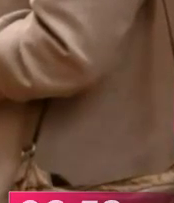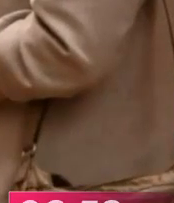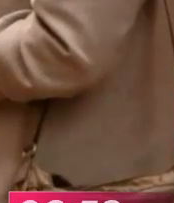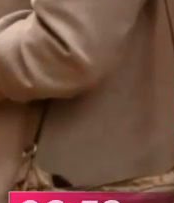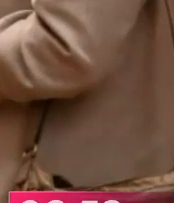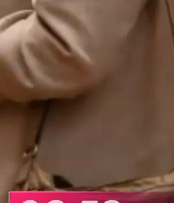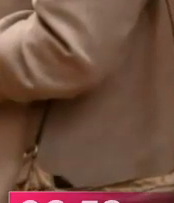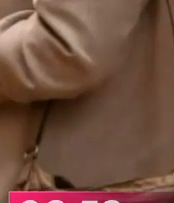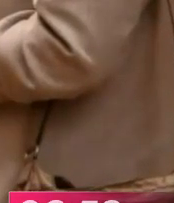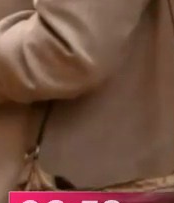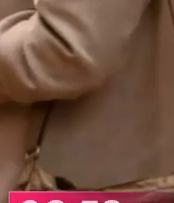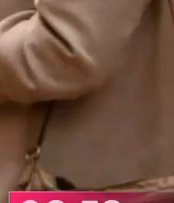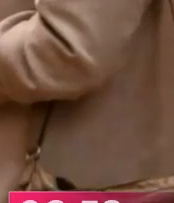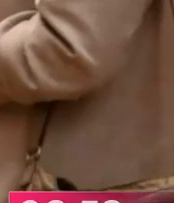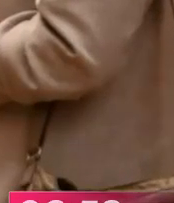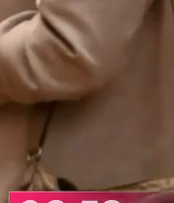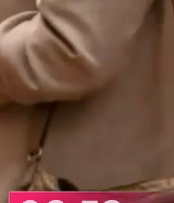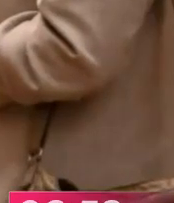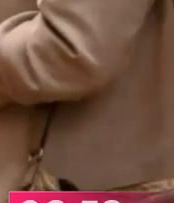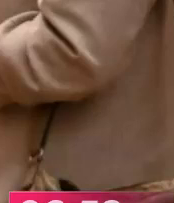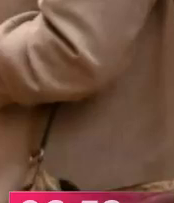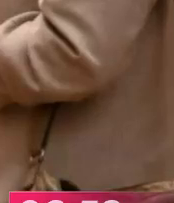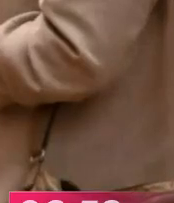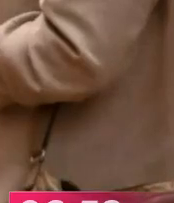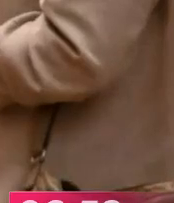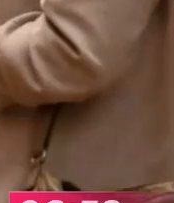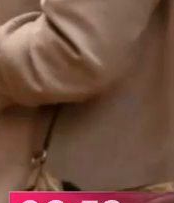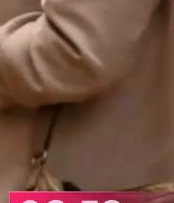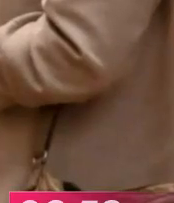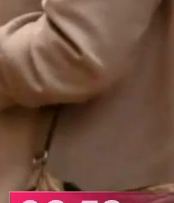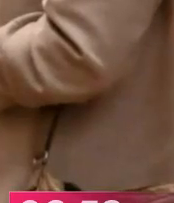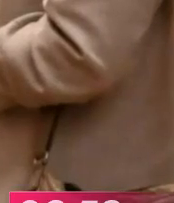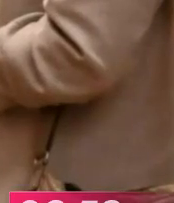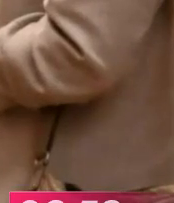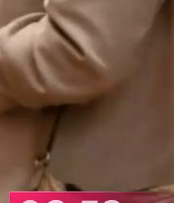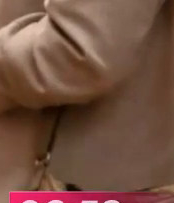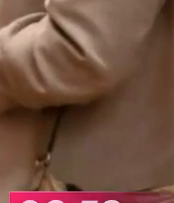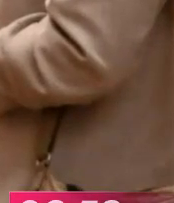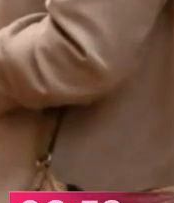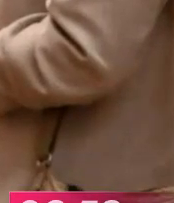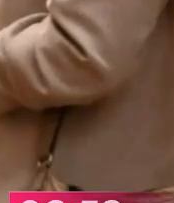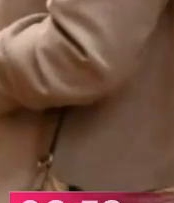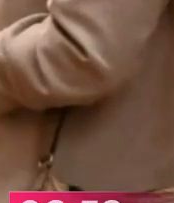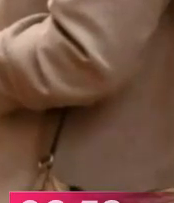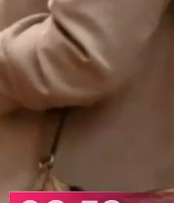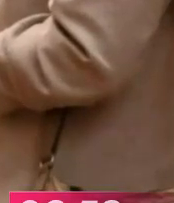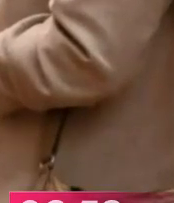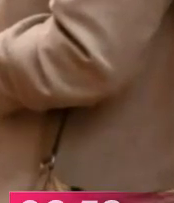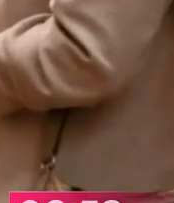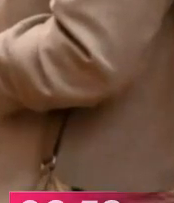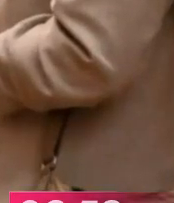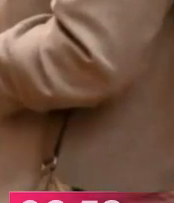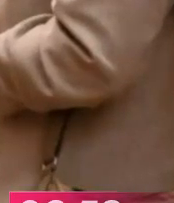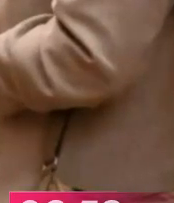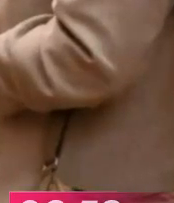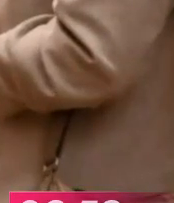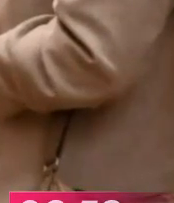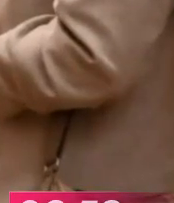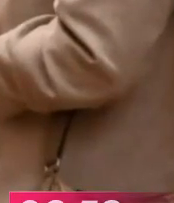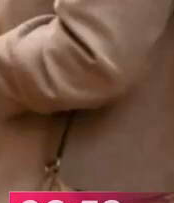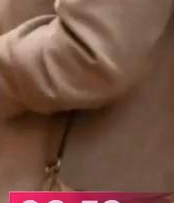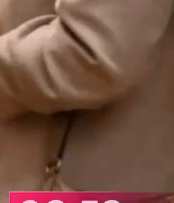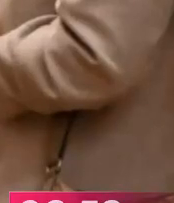la opinión pública ni dentro del Ministerio Público. O sea, tampoco ella ha tenido un desempeño muy destacado en esa división. Erika Mayra,